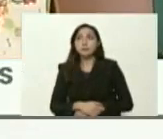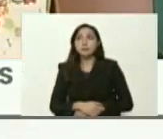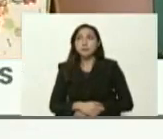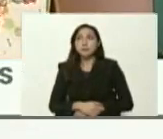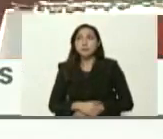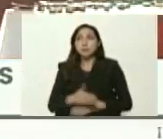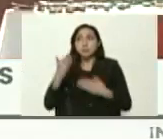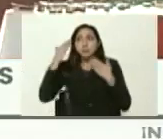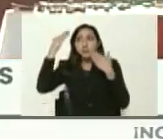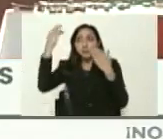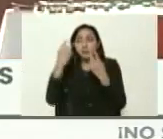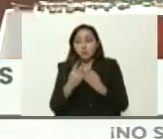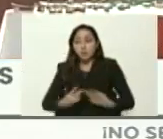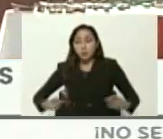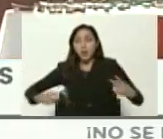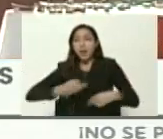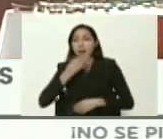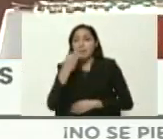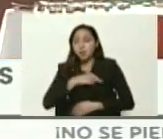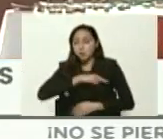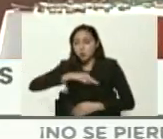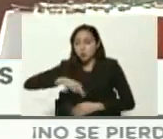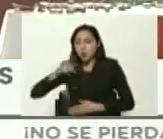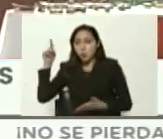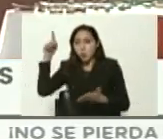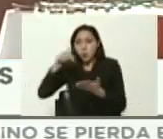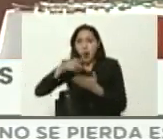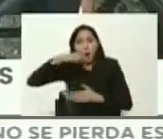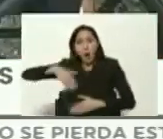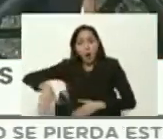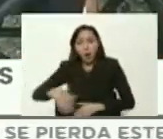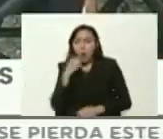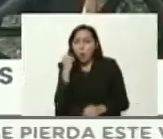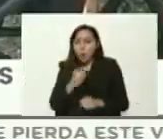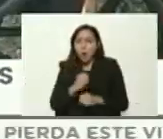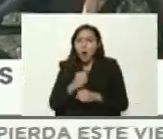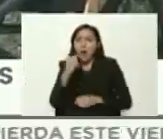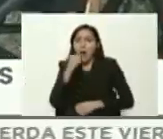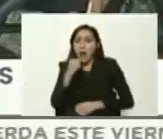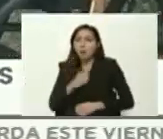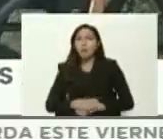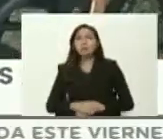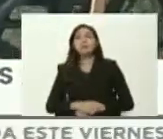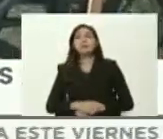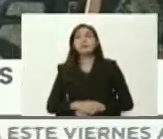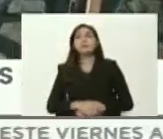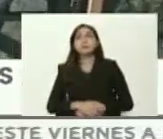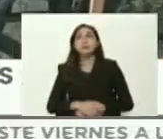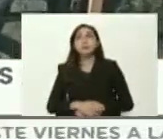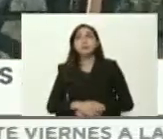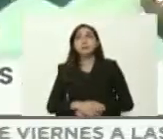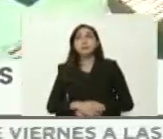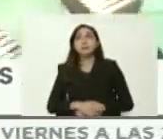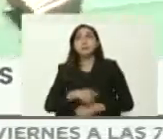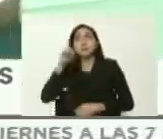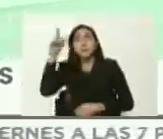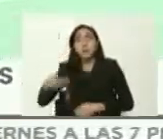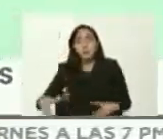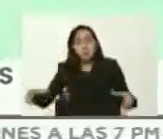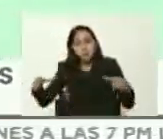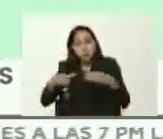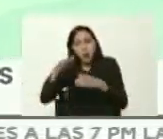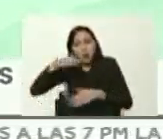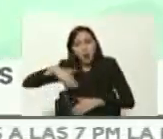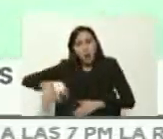presidente. Victoriosa tarde. Sí, aquí estamos, el pueblo trabajador del agua a través de la hidrológica con la organización